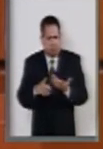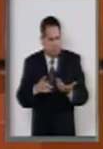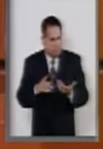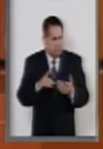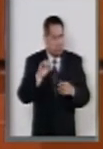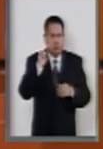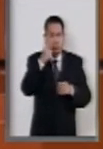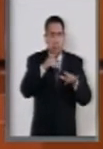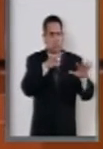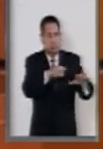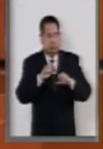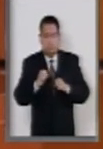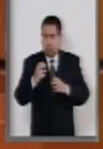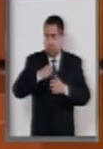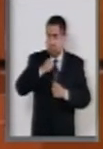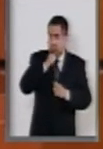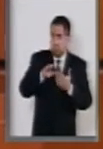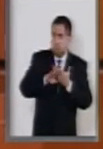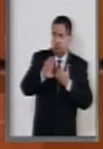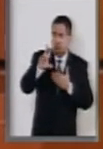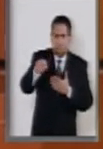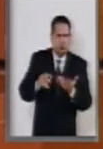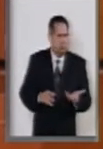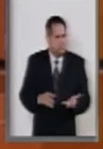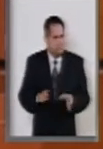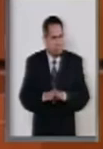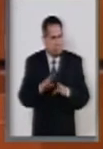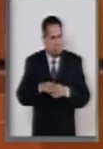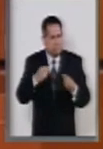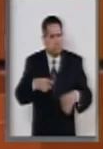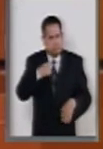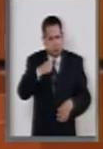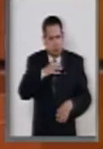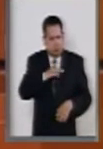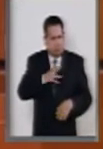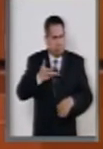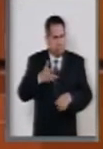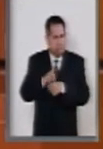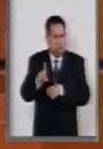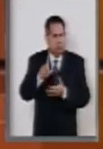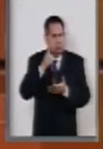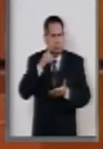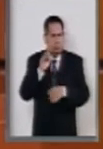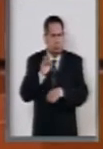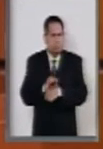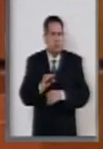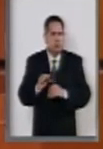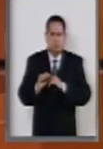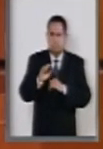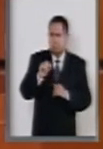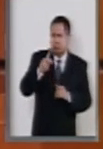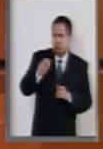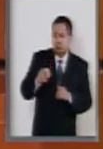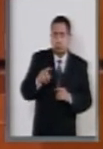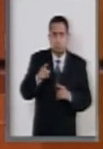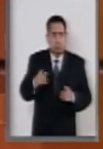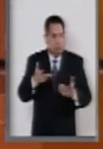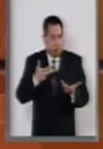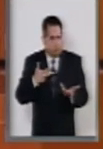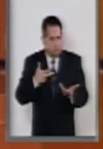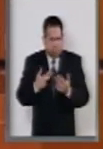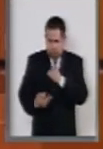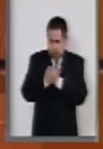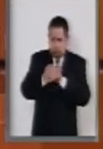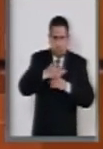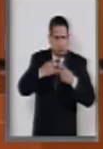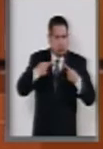de órdenes de aprehensión, medidas cautelares y autos de vinculación a proceso, ya que esto limita el derecho a la defensa de